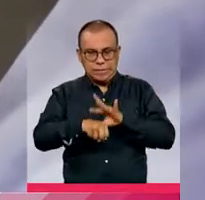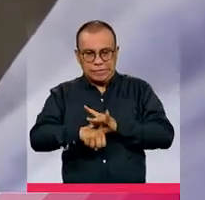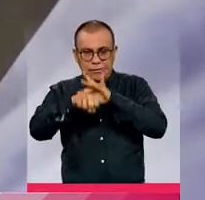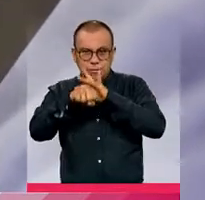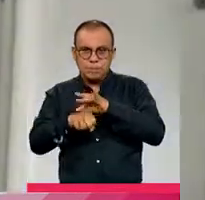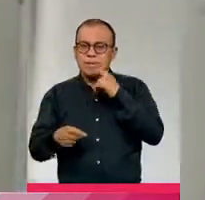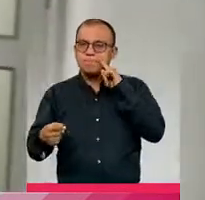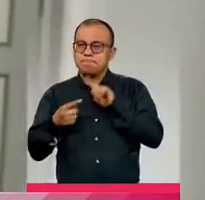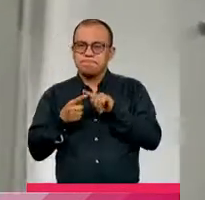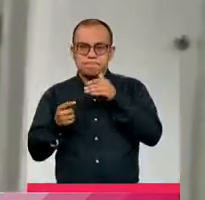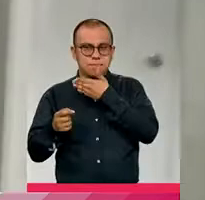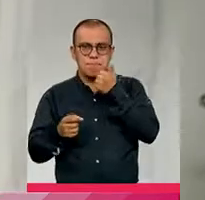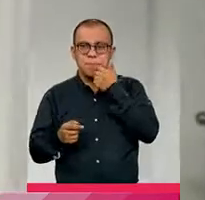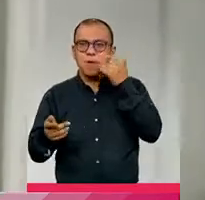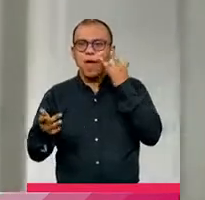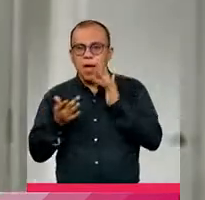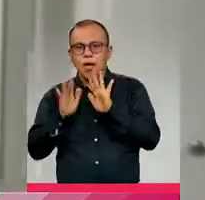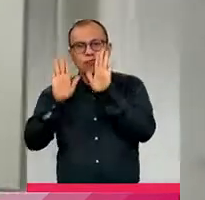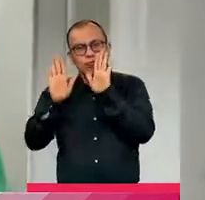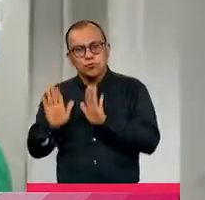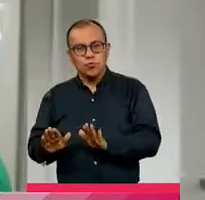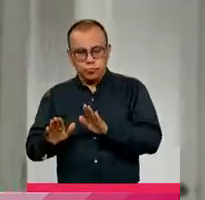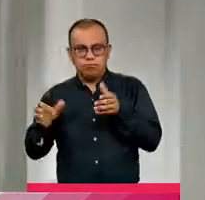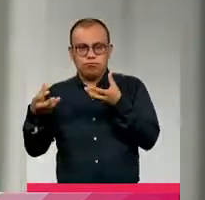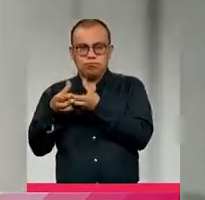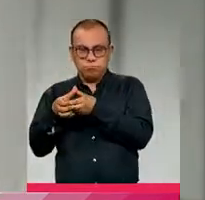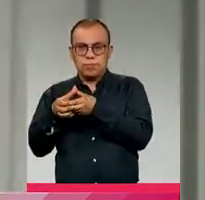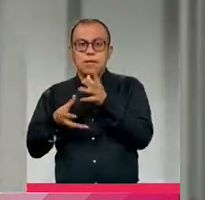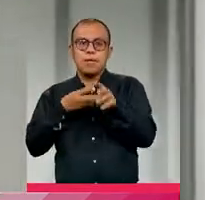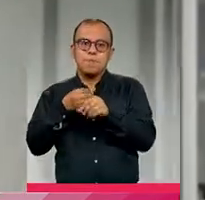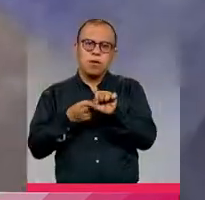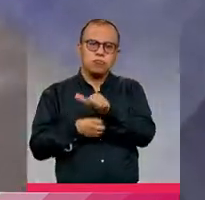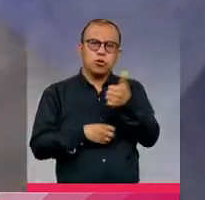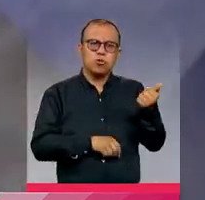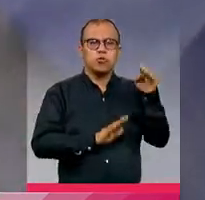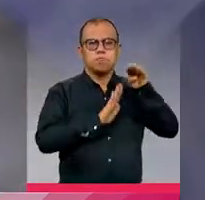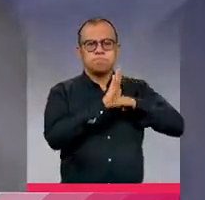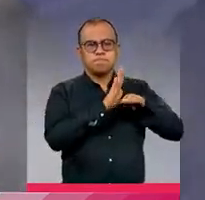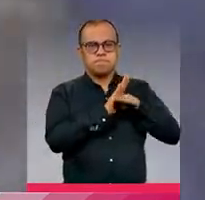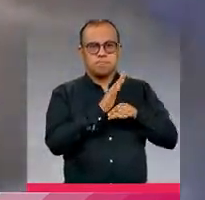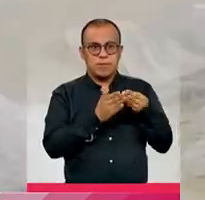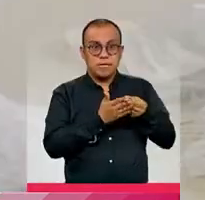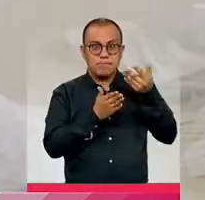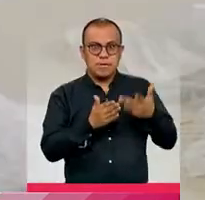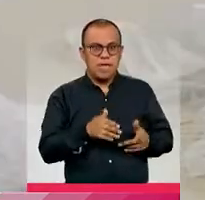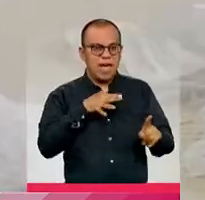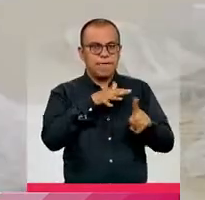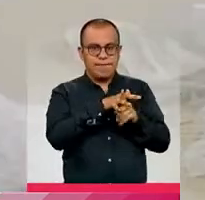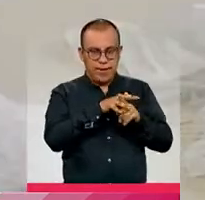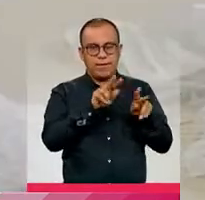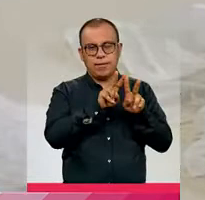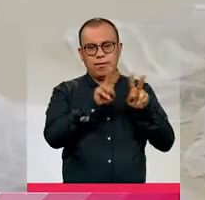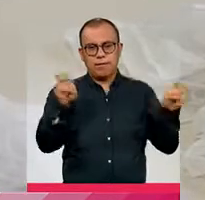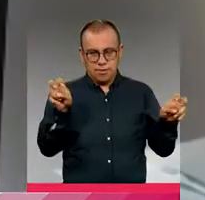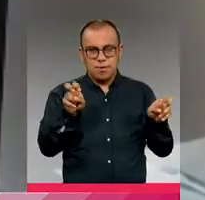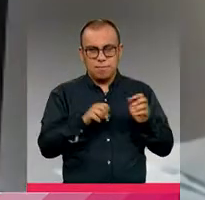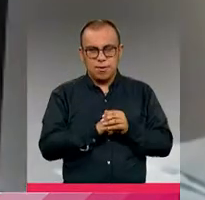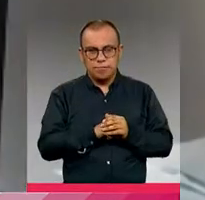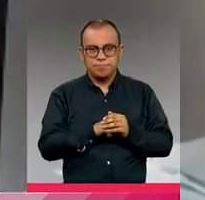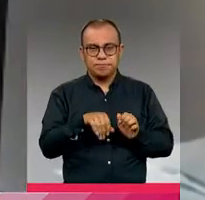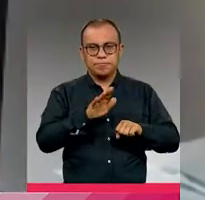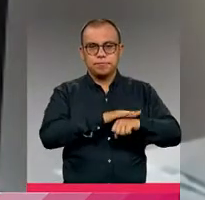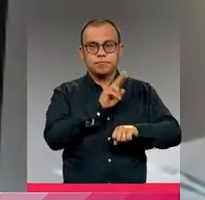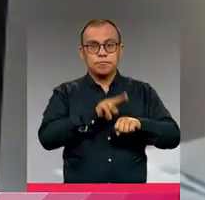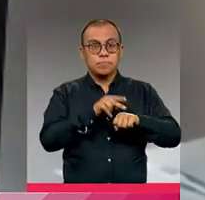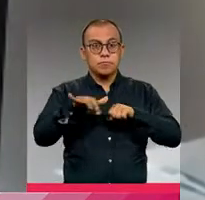ser preferiblemente para el personal médico. Además, los convencionales son más económicos y no generan tanto daño ambiental como los desechables. Con la ventaja